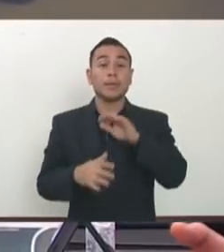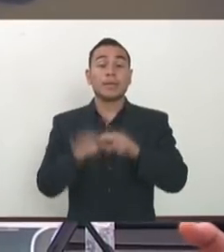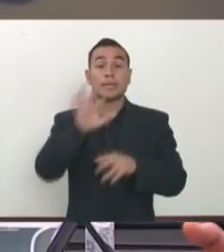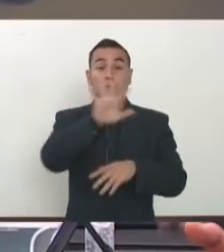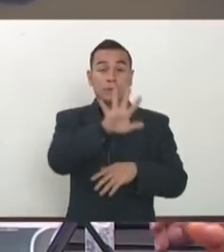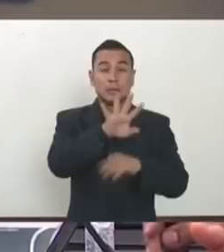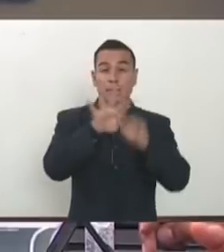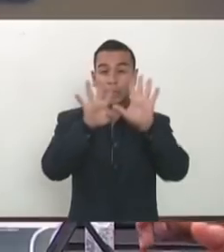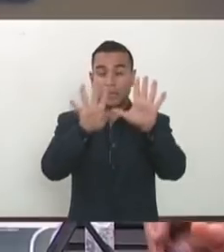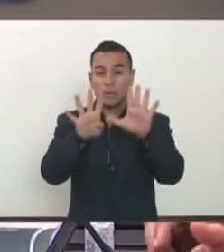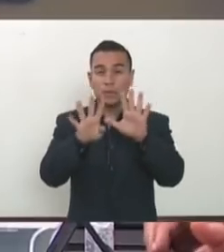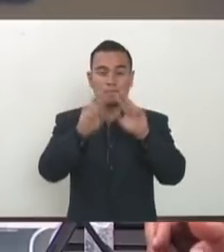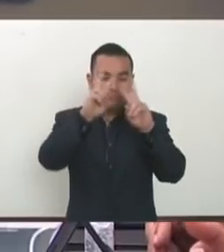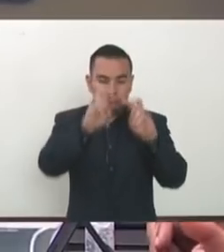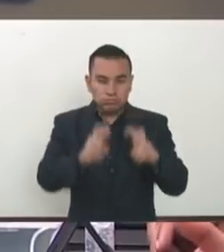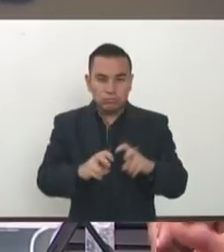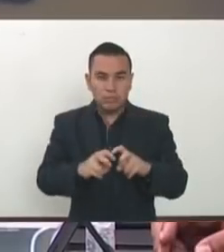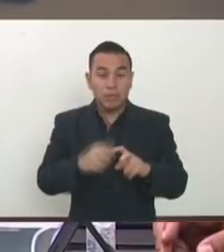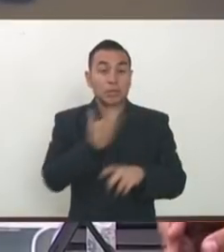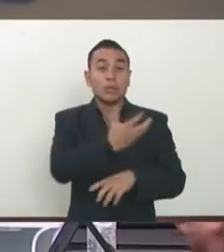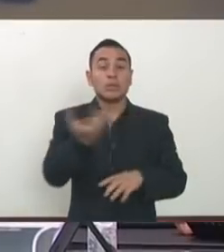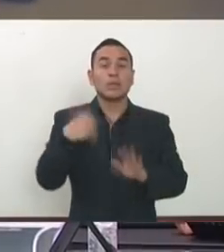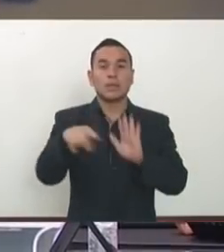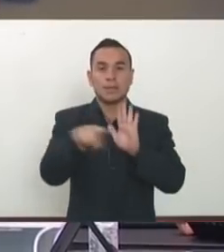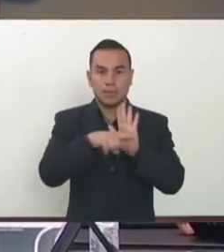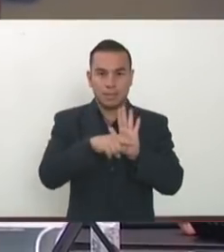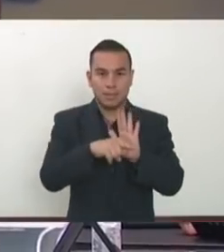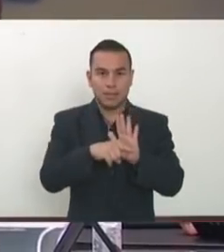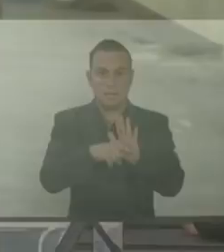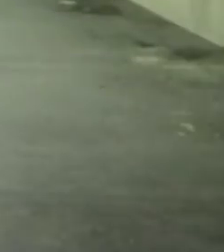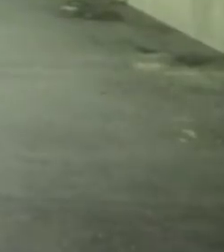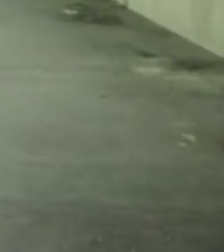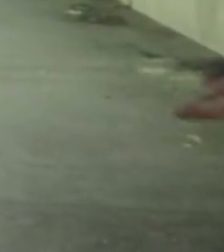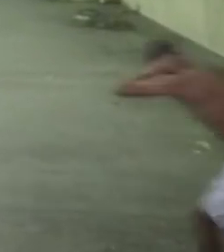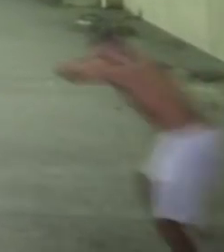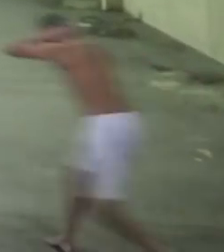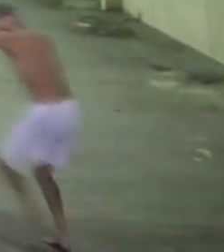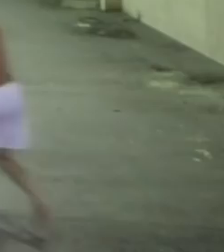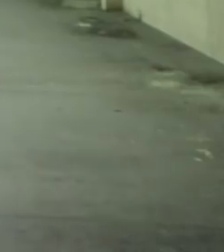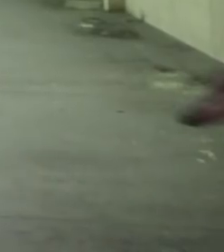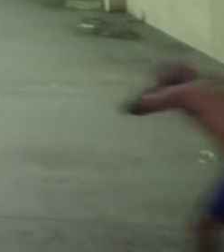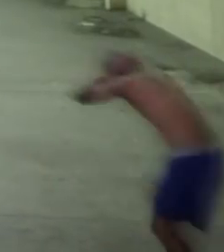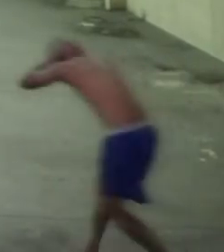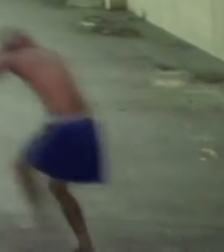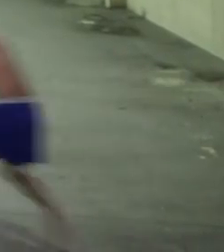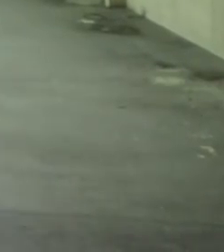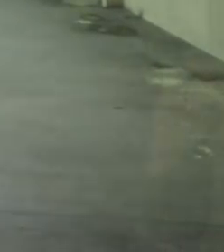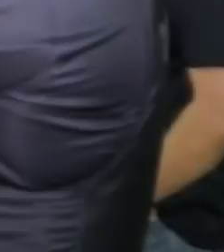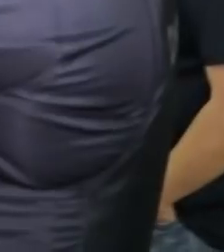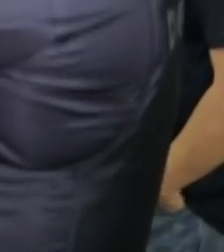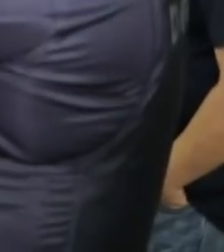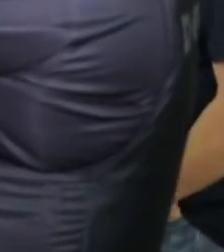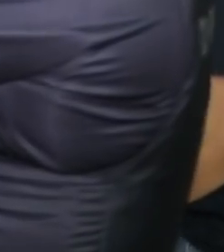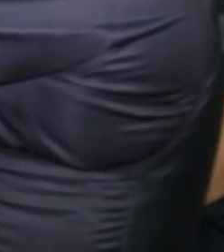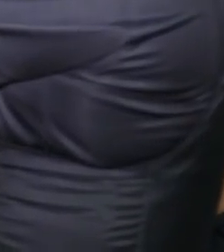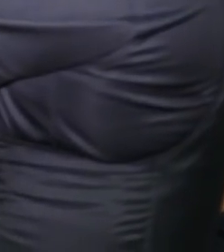girada por pandilleros desde el interior de los centros penales con la emergencia máxima se ordenó el encierro absoluto